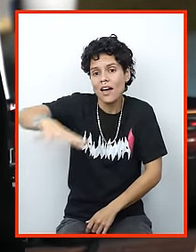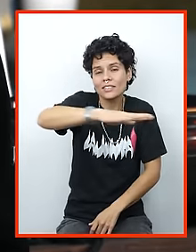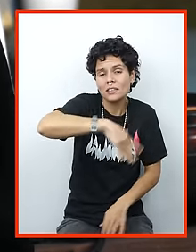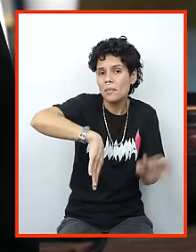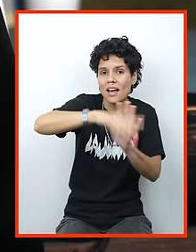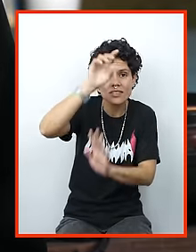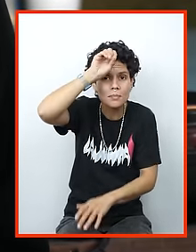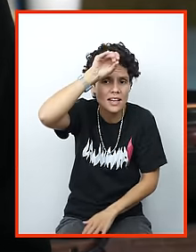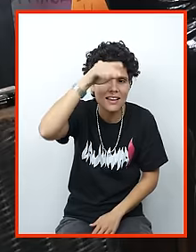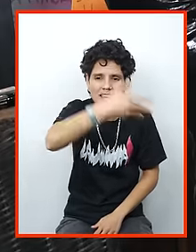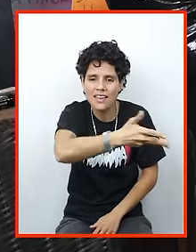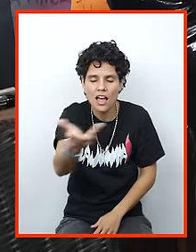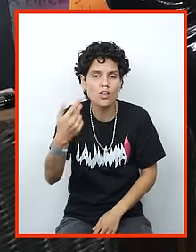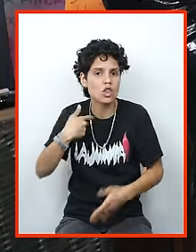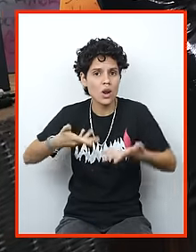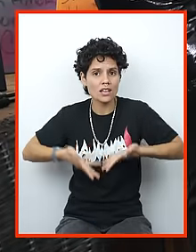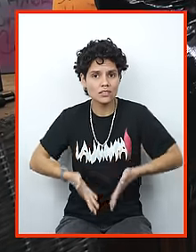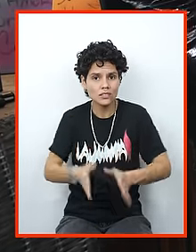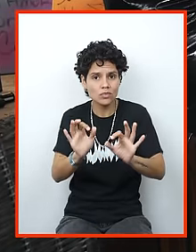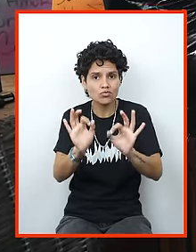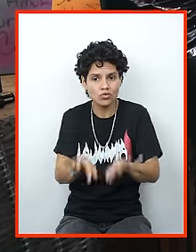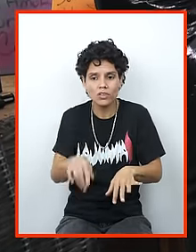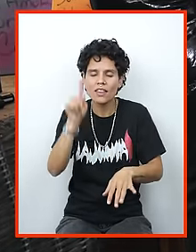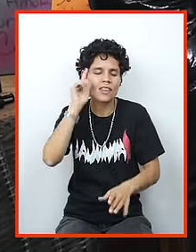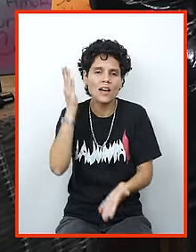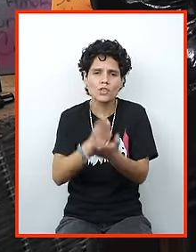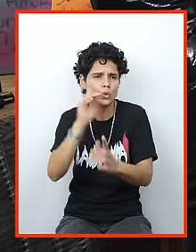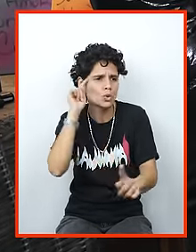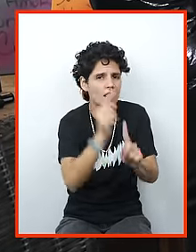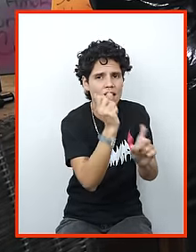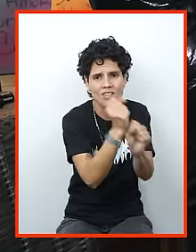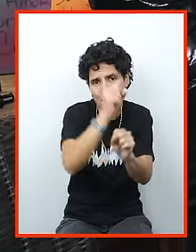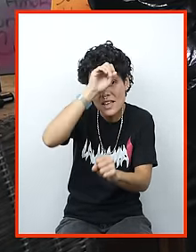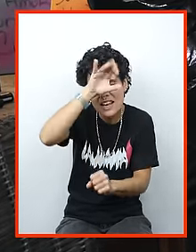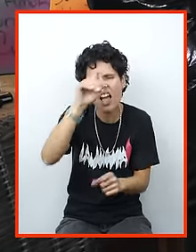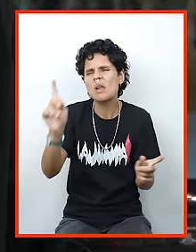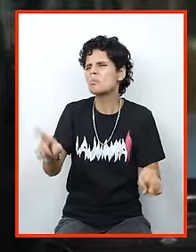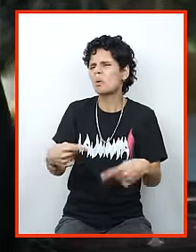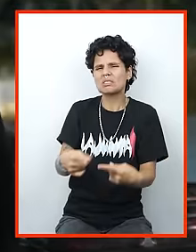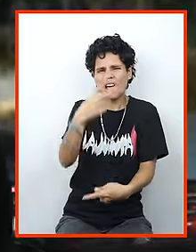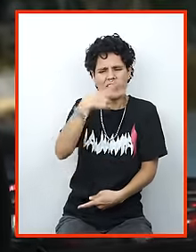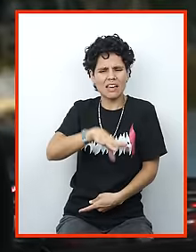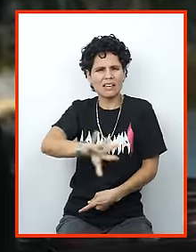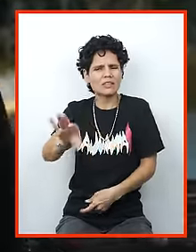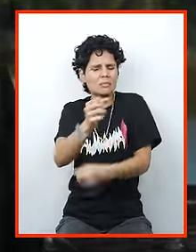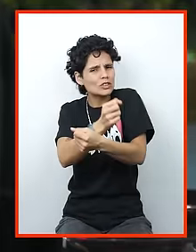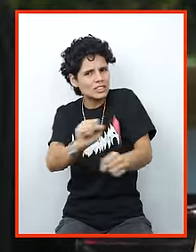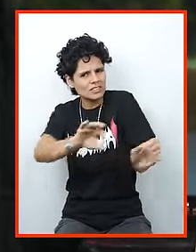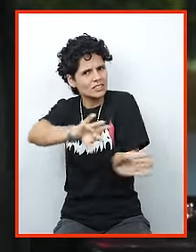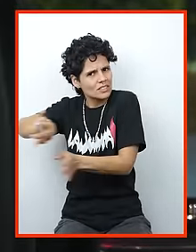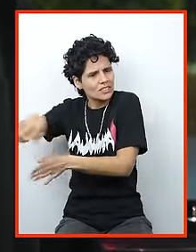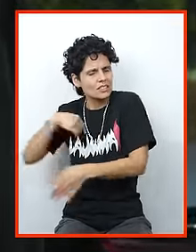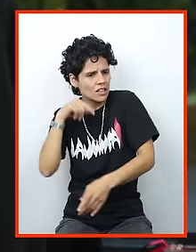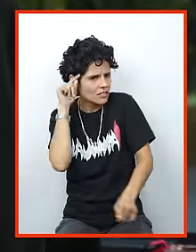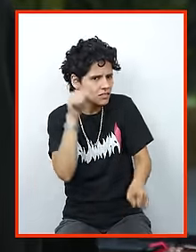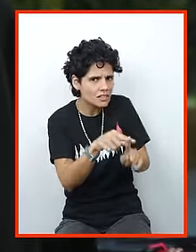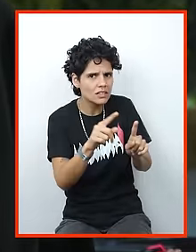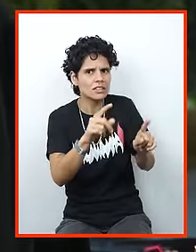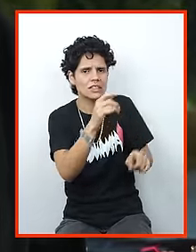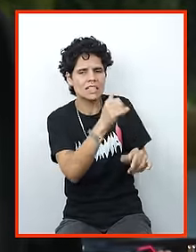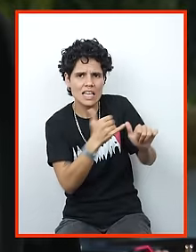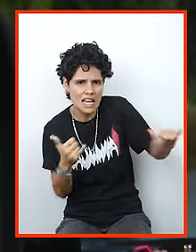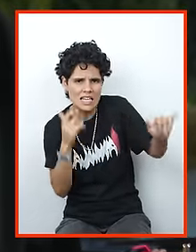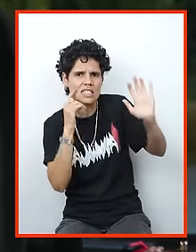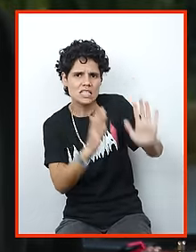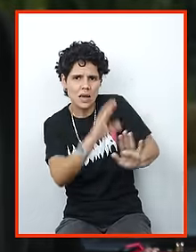cultura de Antofagasta es como esa, como tú naciste aquí, tenés que dedicarte a esto, o sea, olvídate de no, cómo hacer música, imposible, ¿cachai? Claro. Y como que